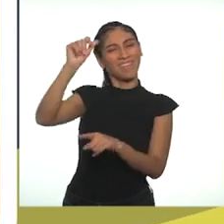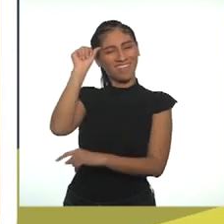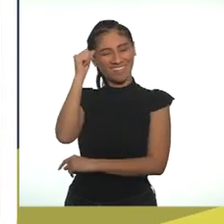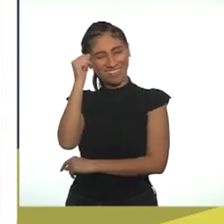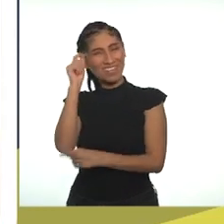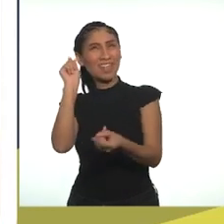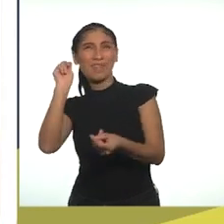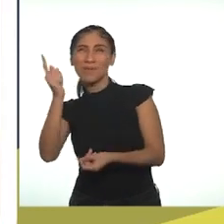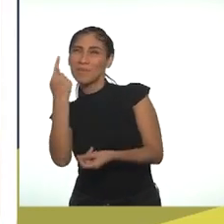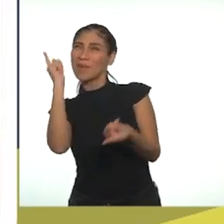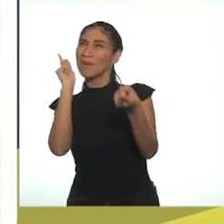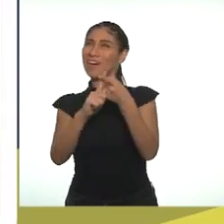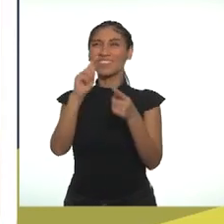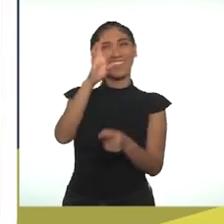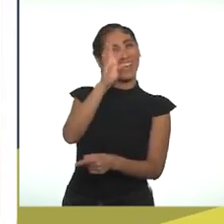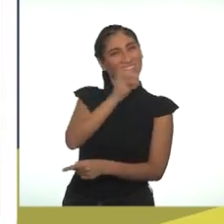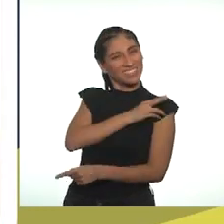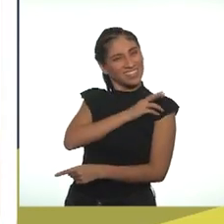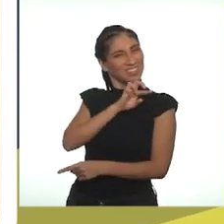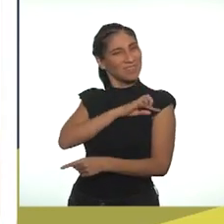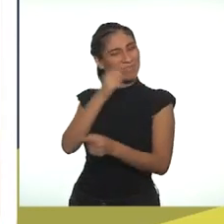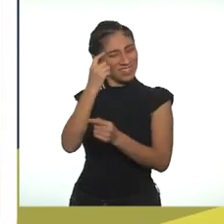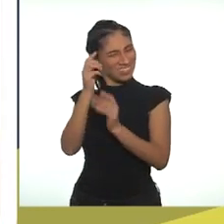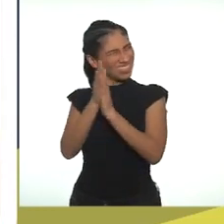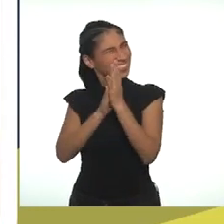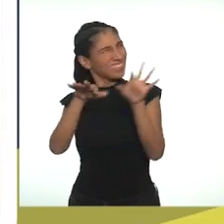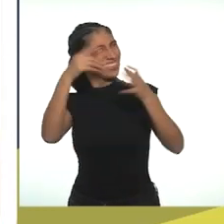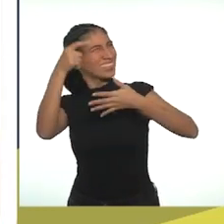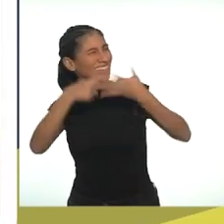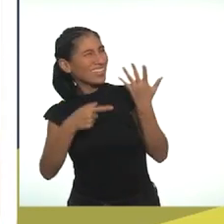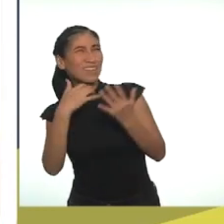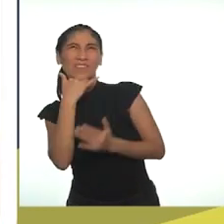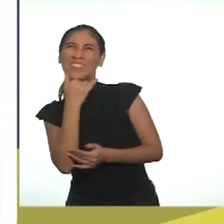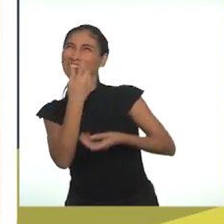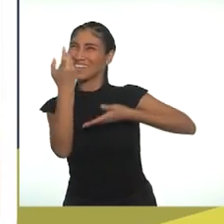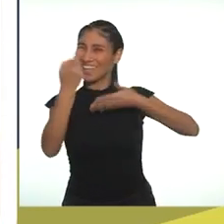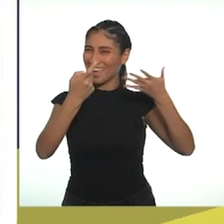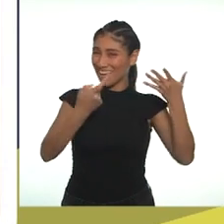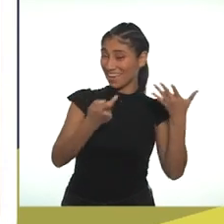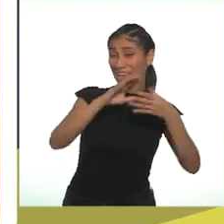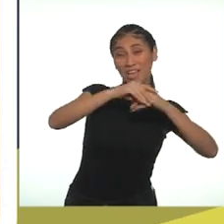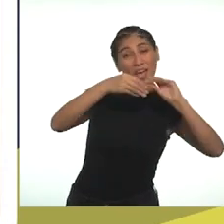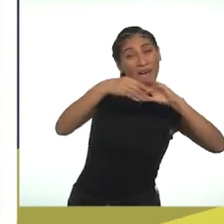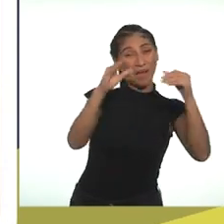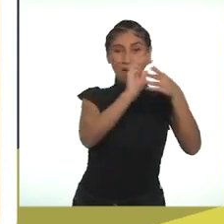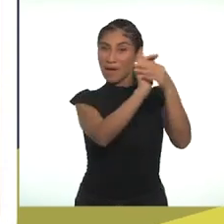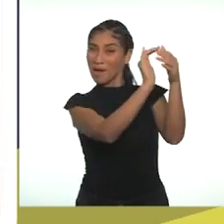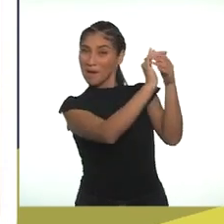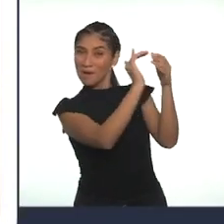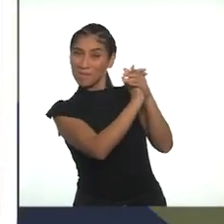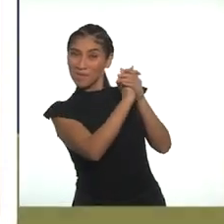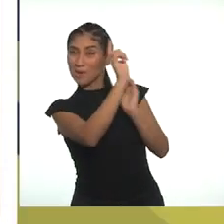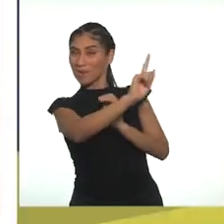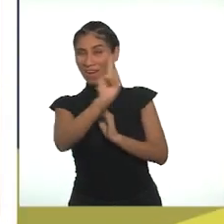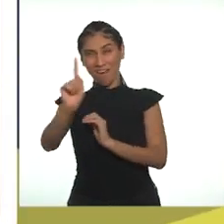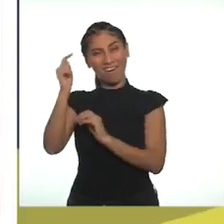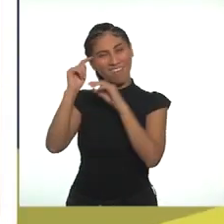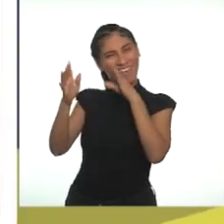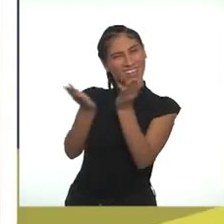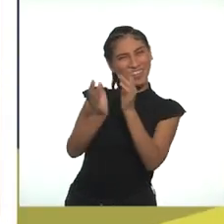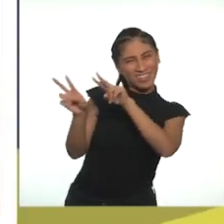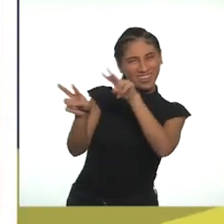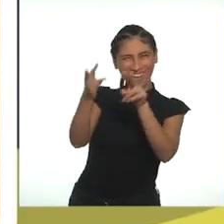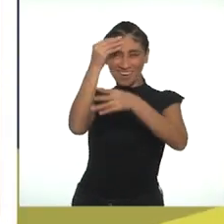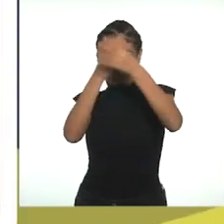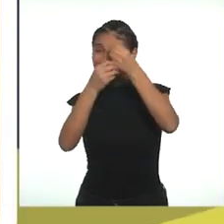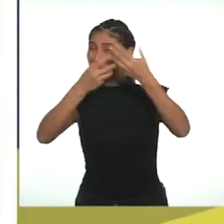esos años. Las cosas buenas, las cosas malas, tristes, los amigos, el esfuerzo puesto en cada clase,